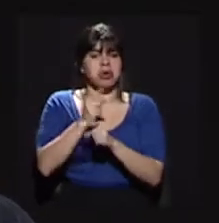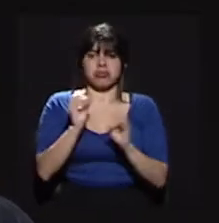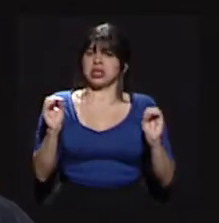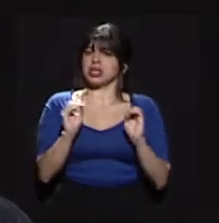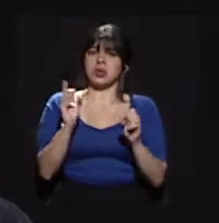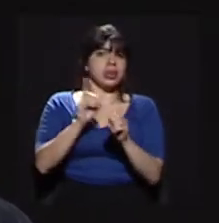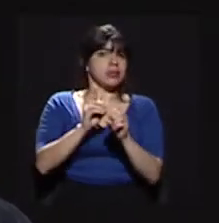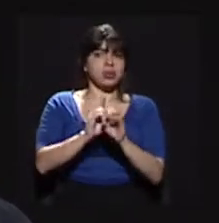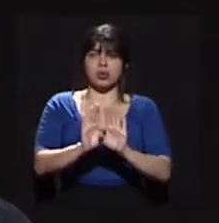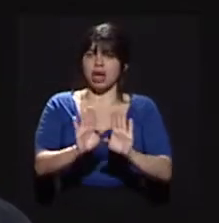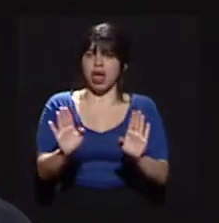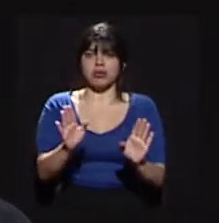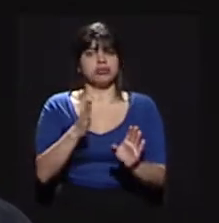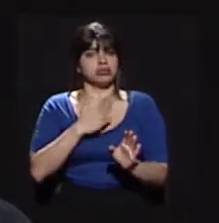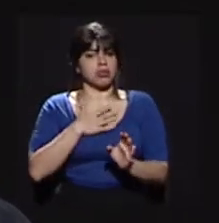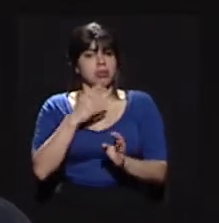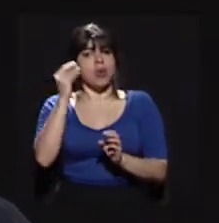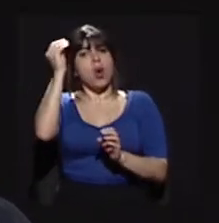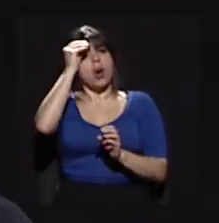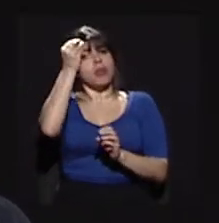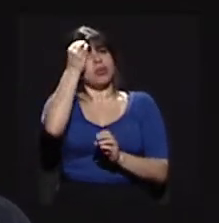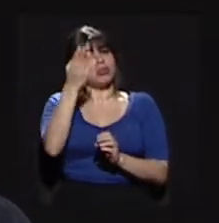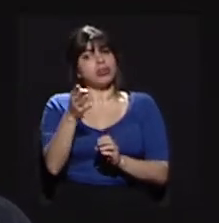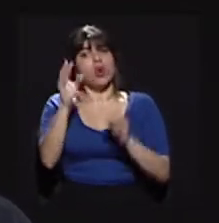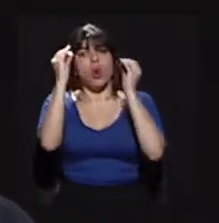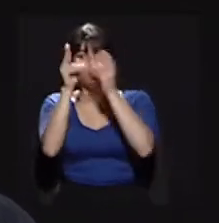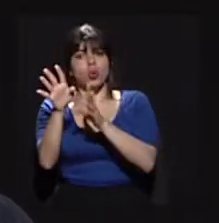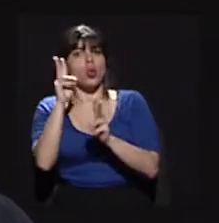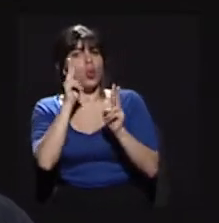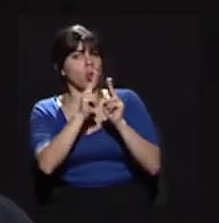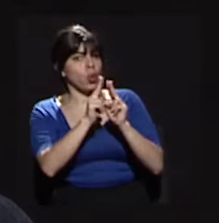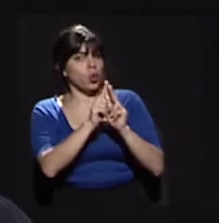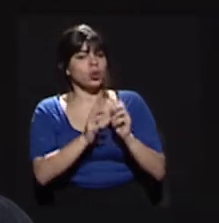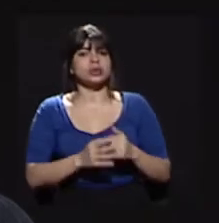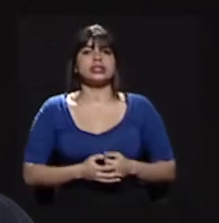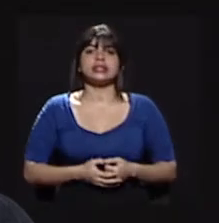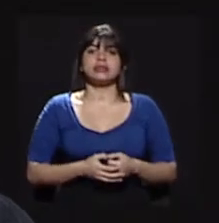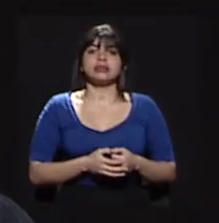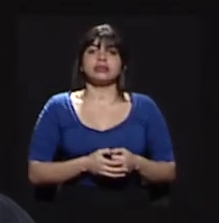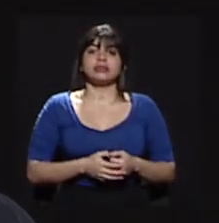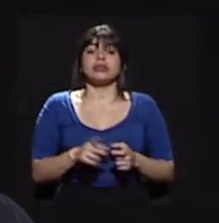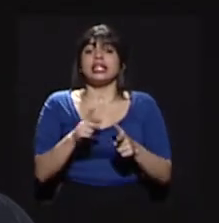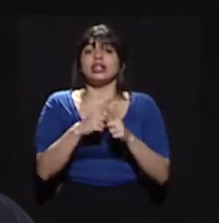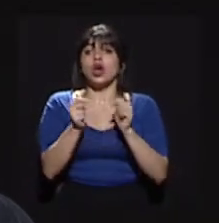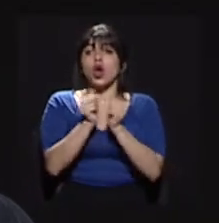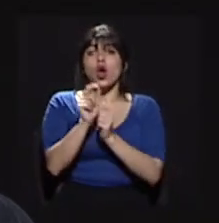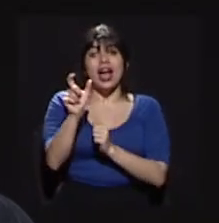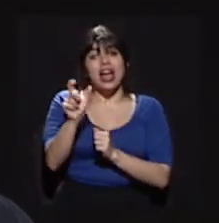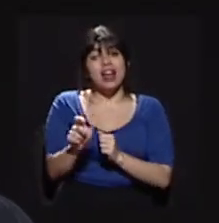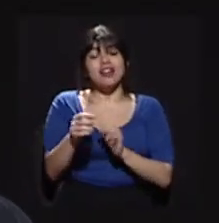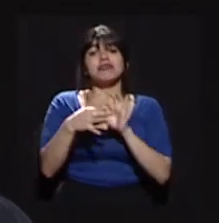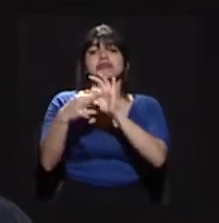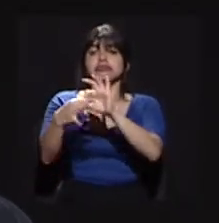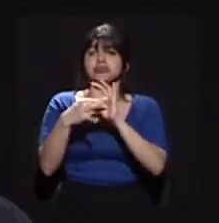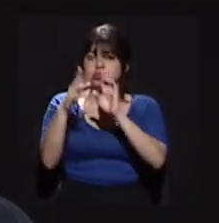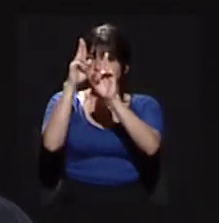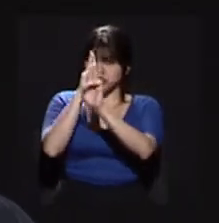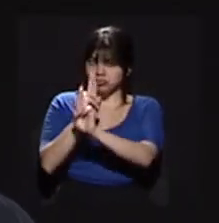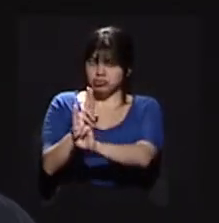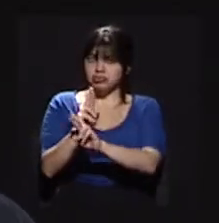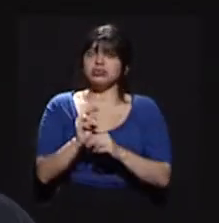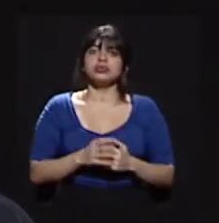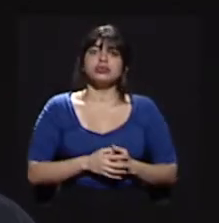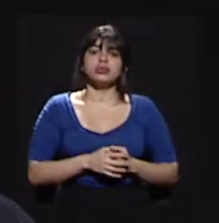ningún diputado trasladó mi punto de vista no lo conoce así es que con él la relación sigue siendo respetuosa